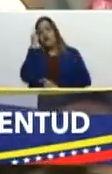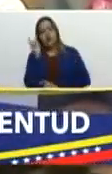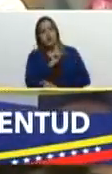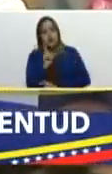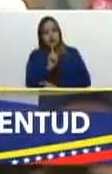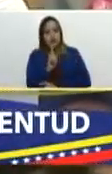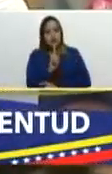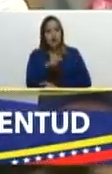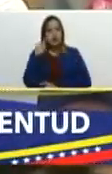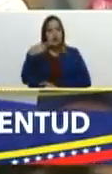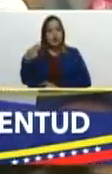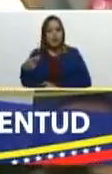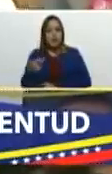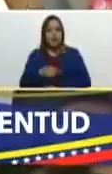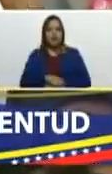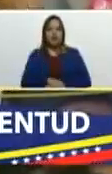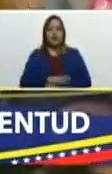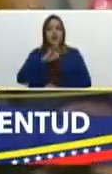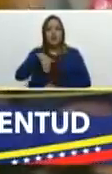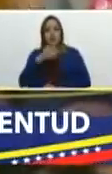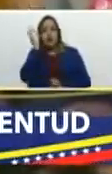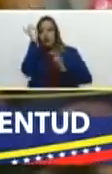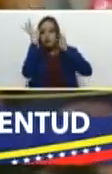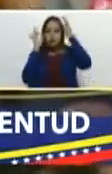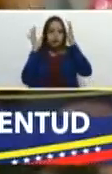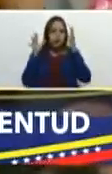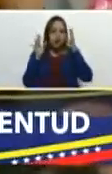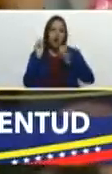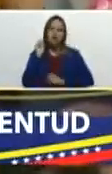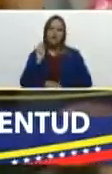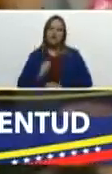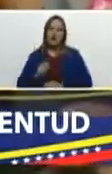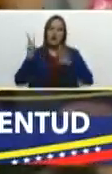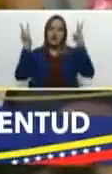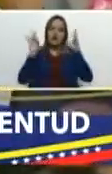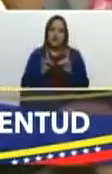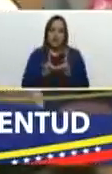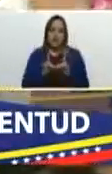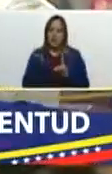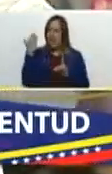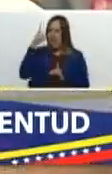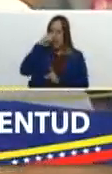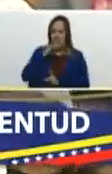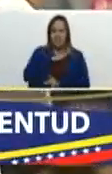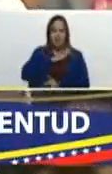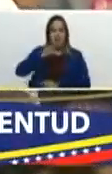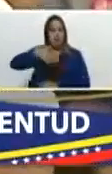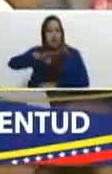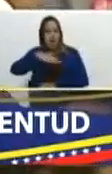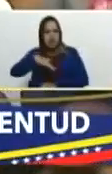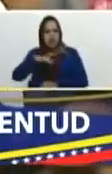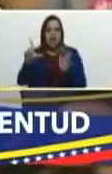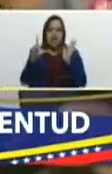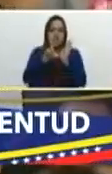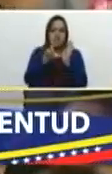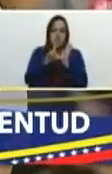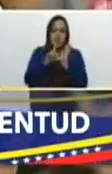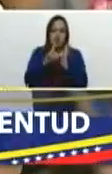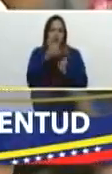desde esa política que podamos inventarnos incluso los puntos Wi-Fi que hace un tiempo teníamos en las plazas, en los liceos y